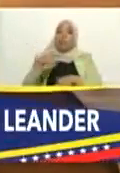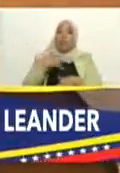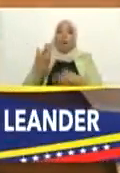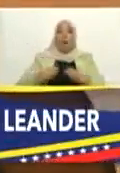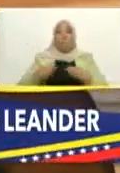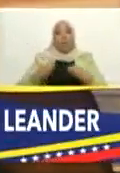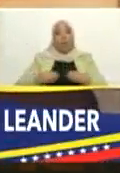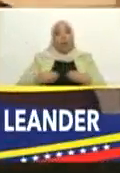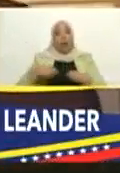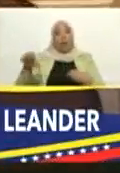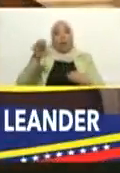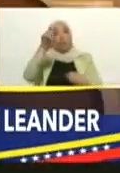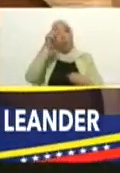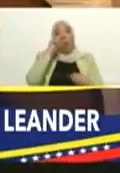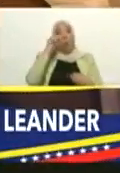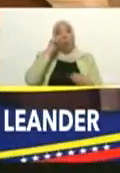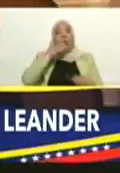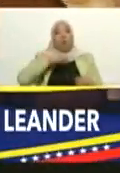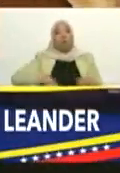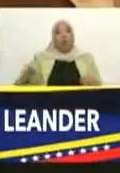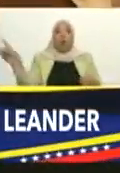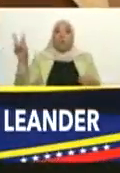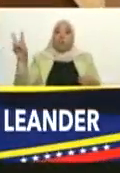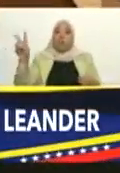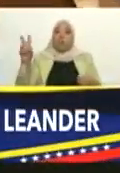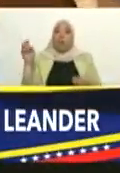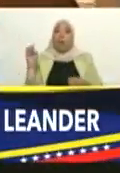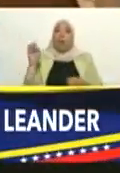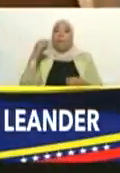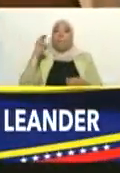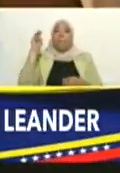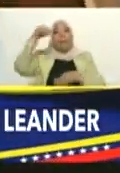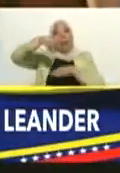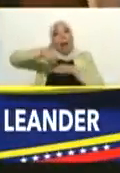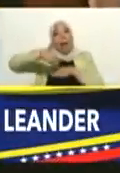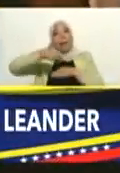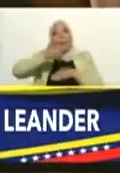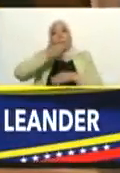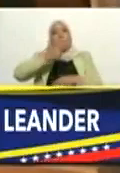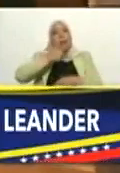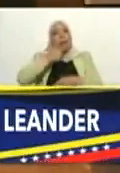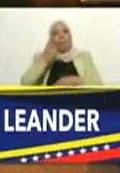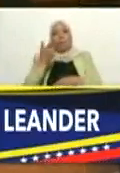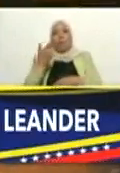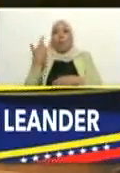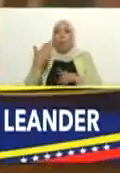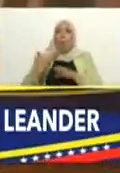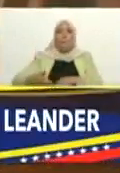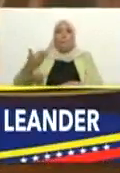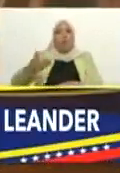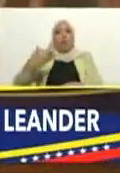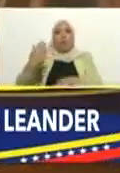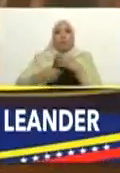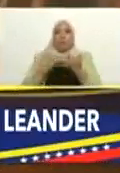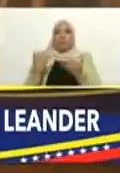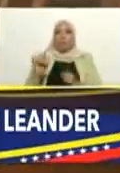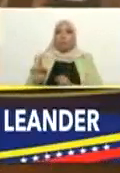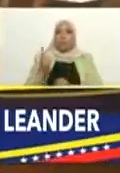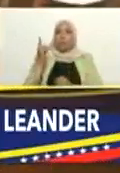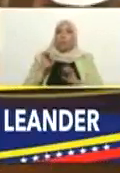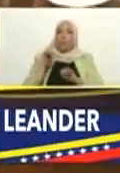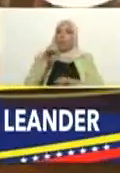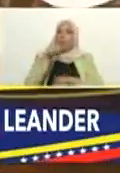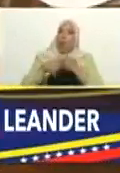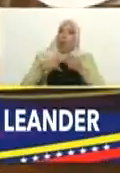también, se vayan enamorados de la historia mirandina, de esa historia tan hermosa que nos trajo dos cosas muy importantes, que fue la primera imprenta